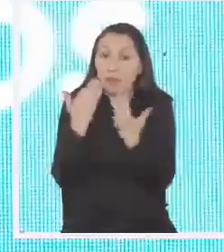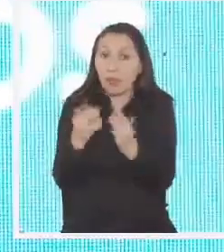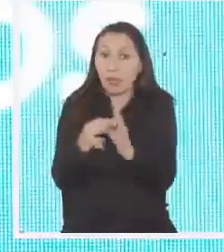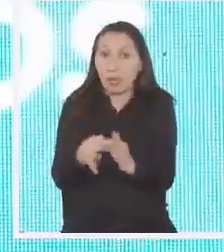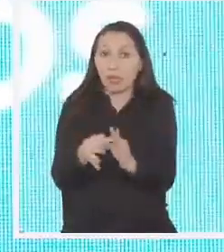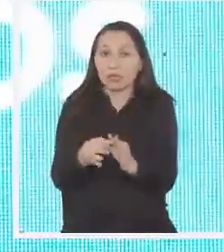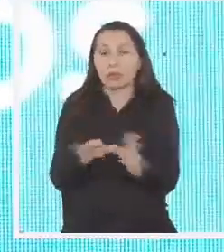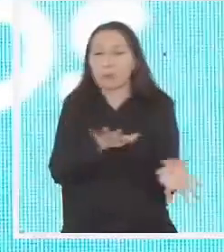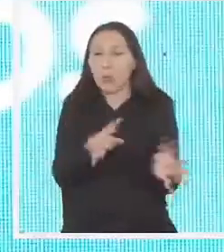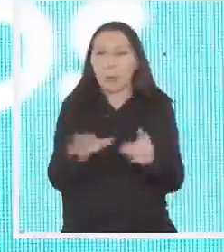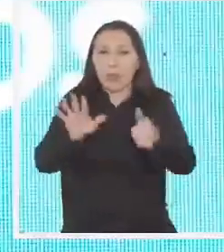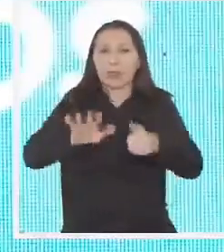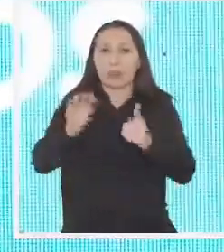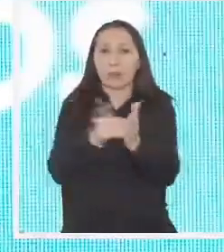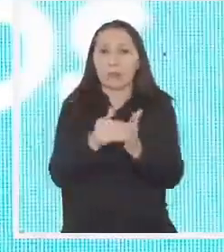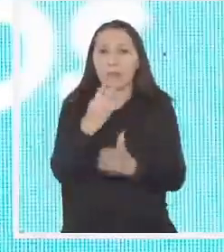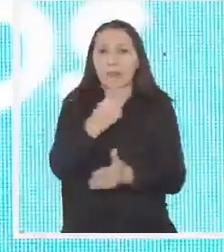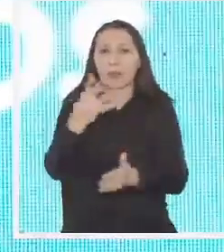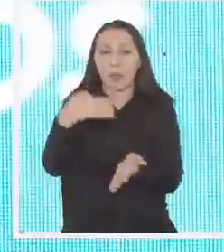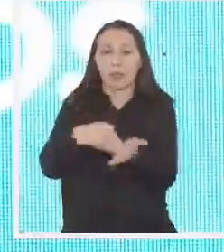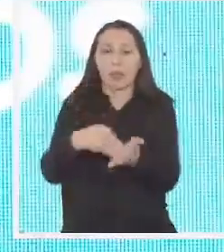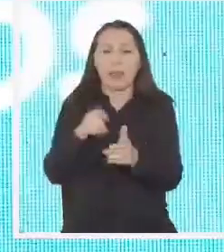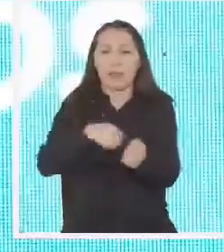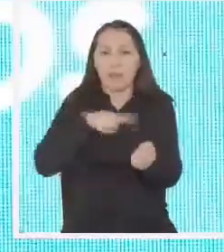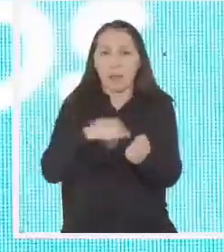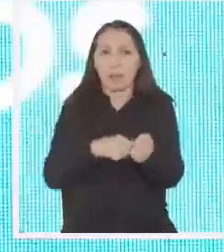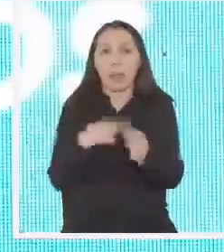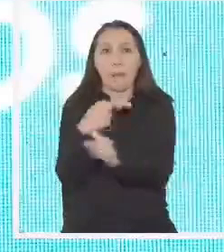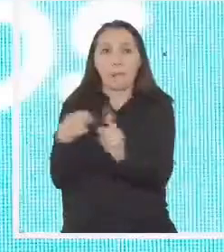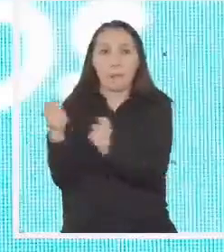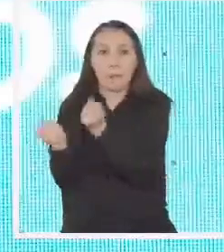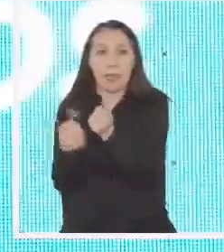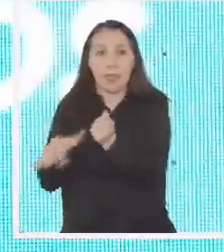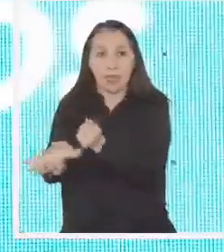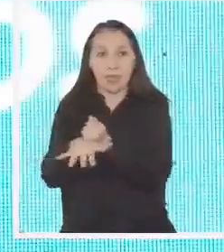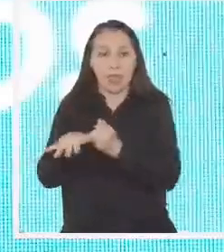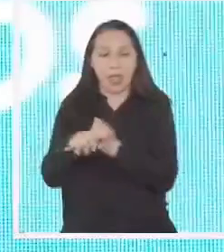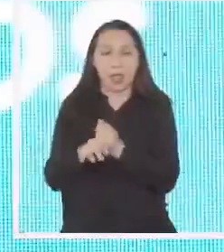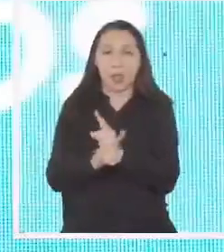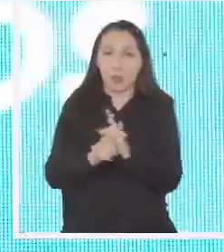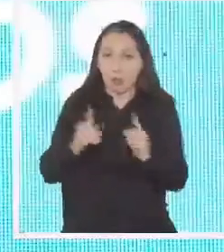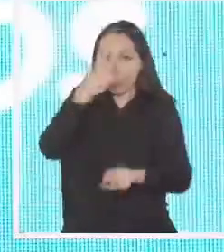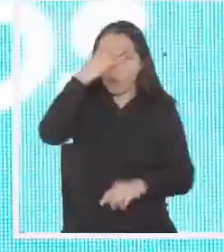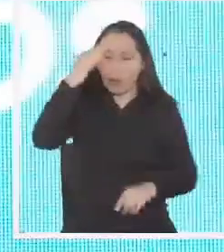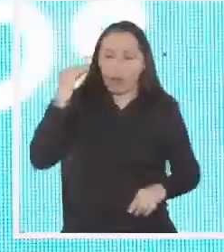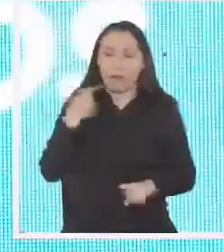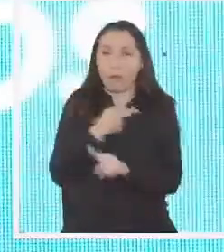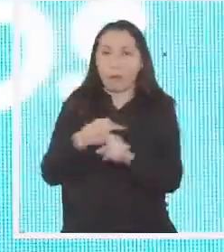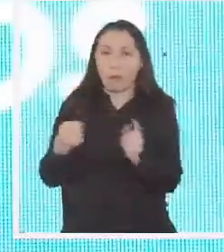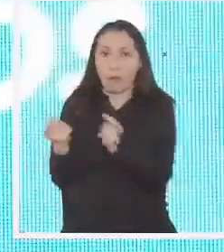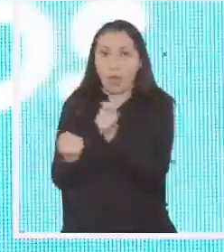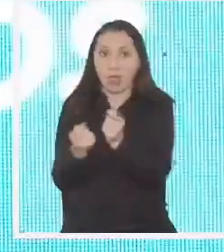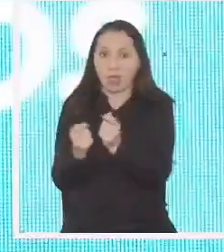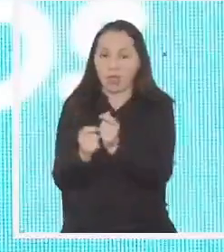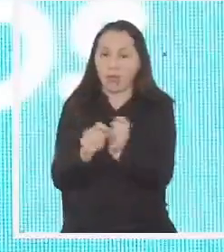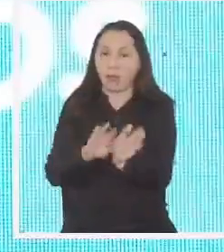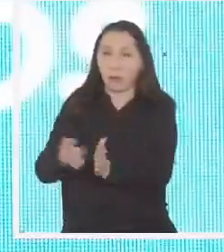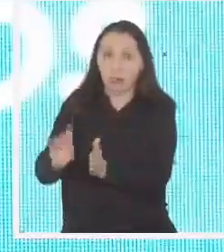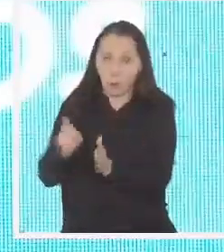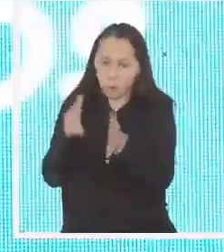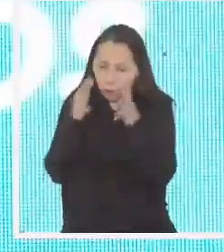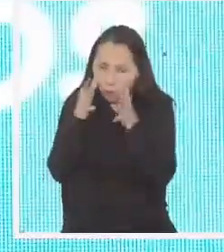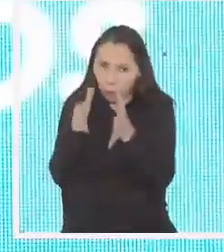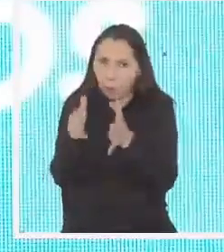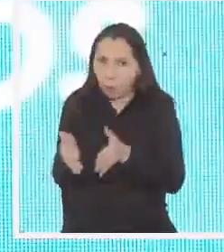del orden de entre las 16.000 y 24.000 familias de clase media. No olvidemos a la clase media.